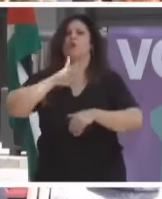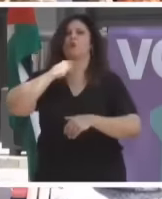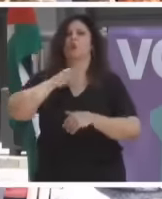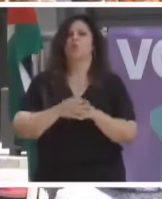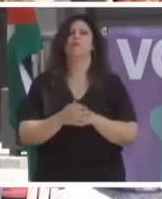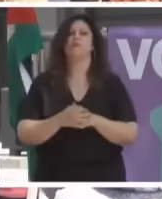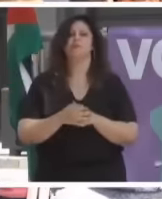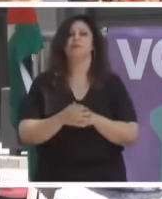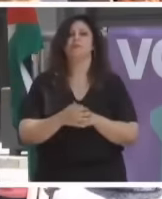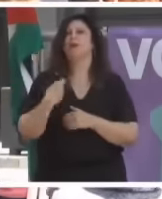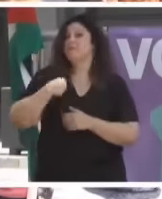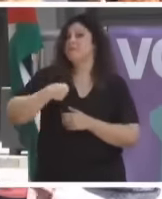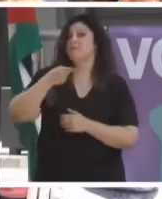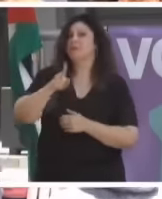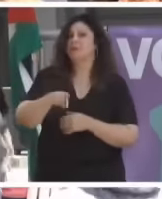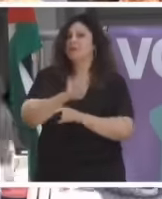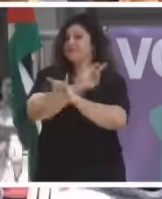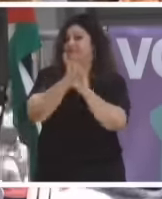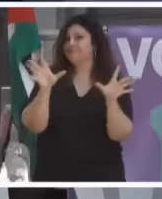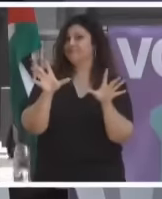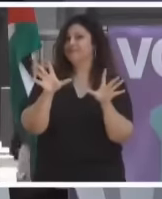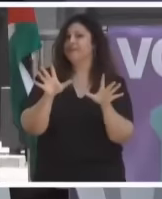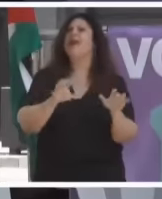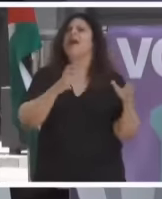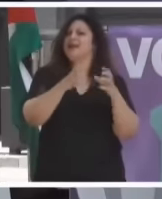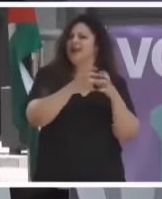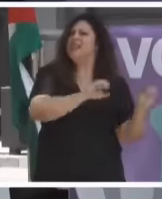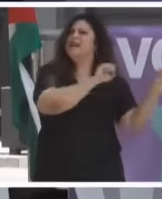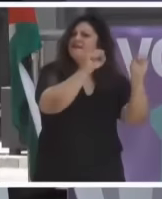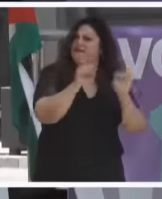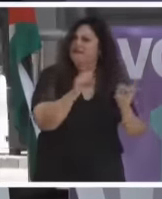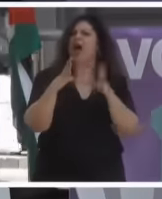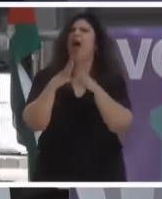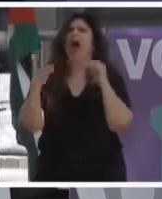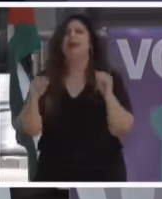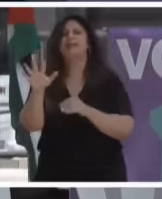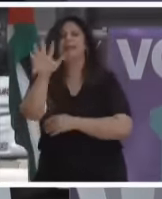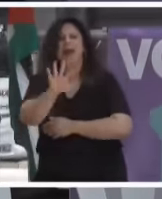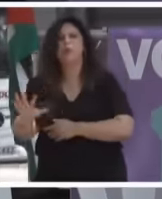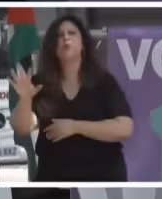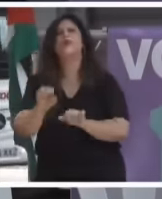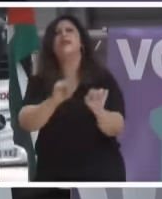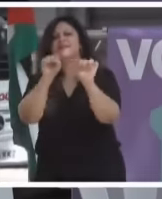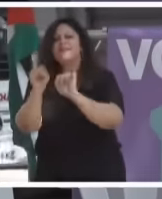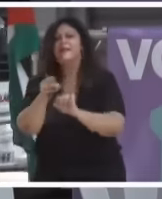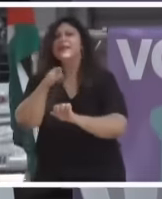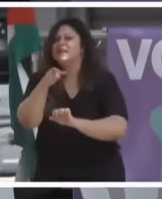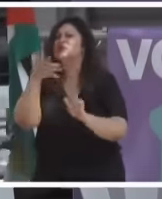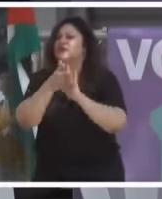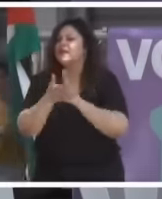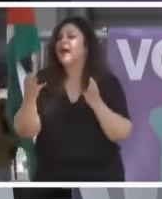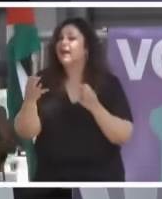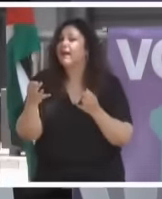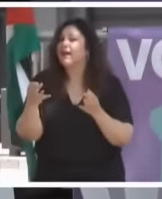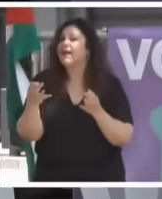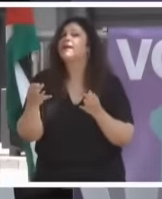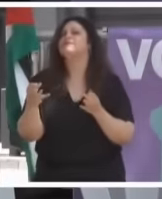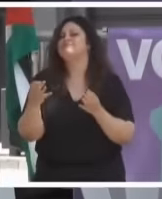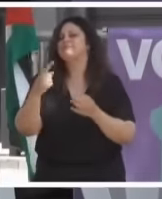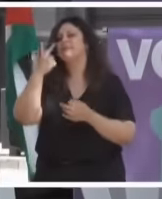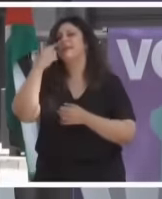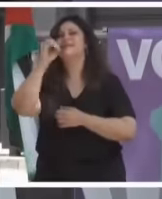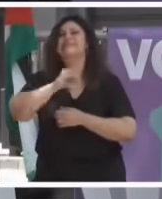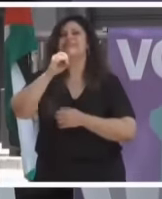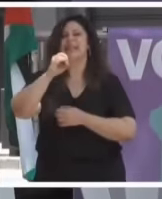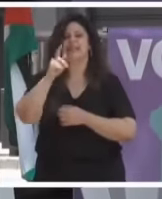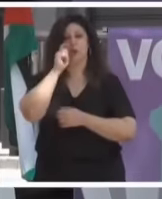Del mismo modo que, por supuesto, defender Granada y defender Andalucía es estar por la tasa turística. Y